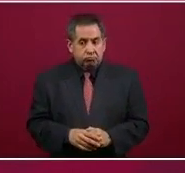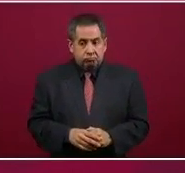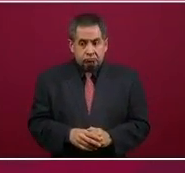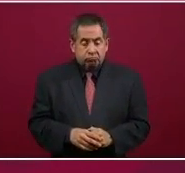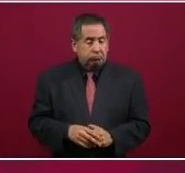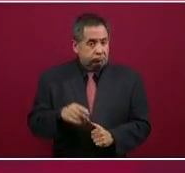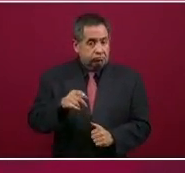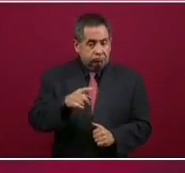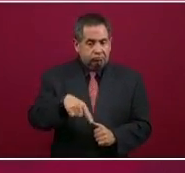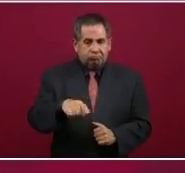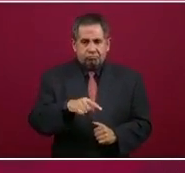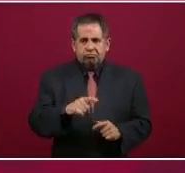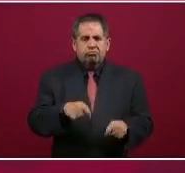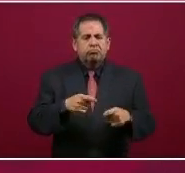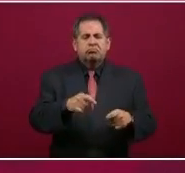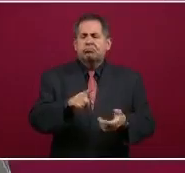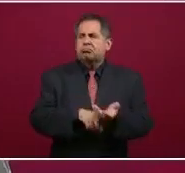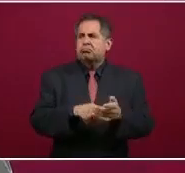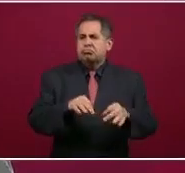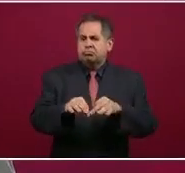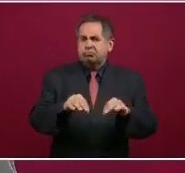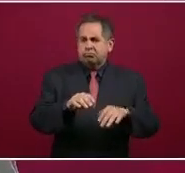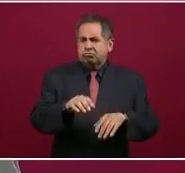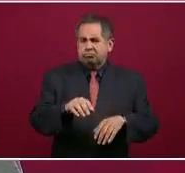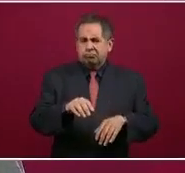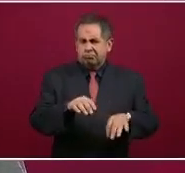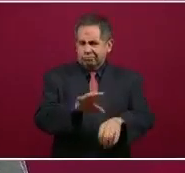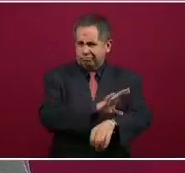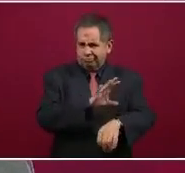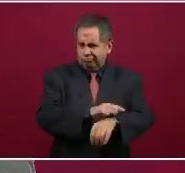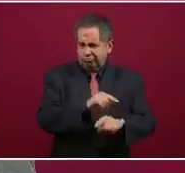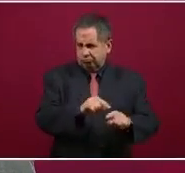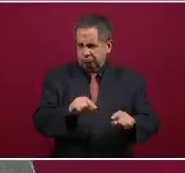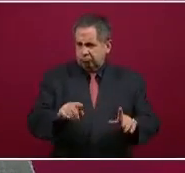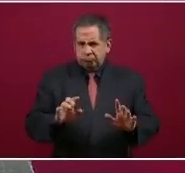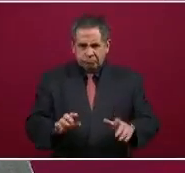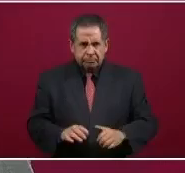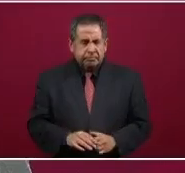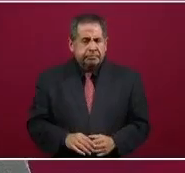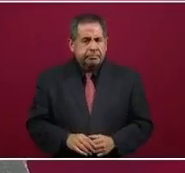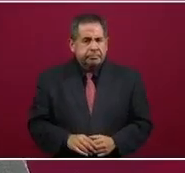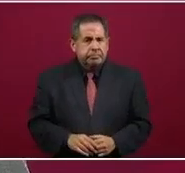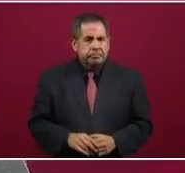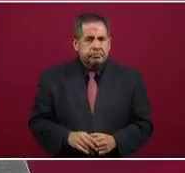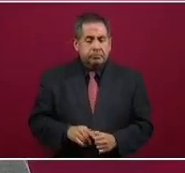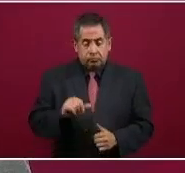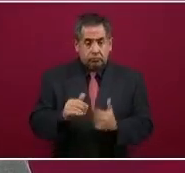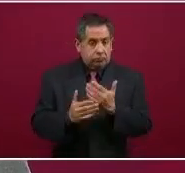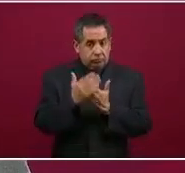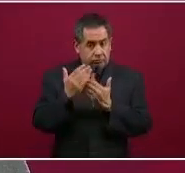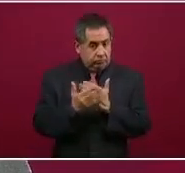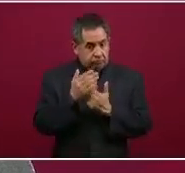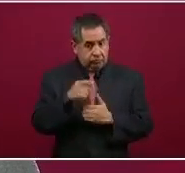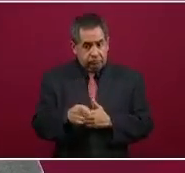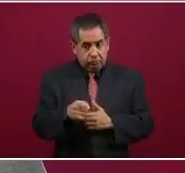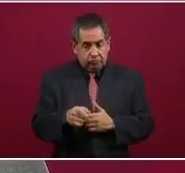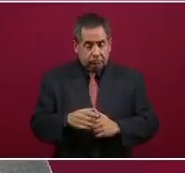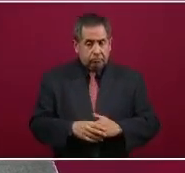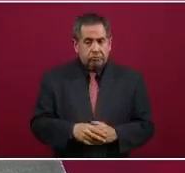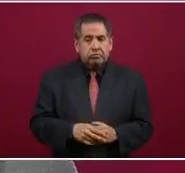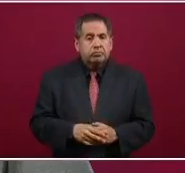ellos son trabajadores electricistas y en la mañana